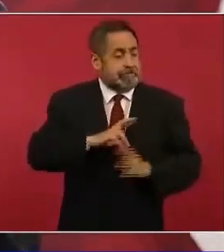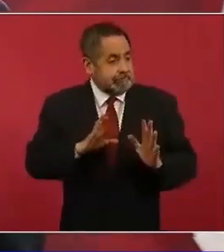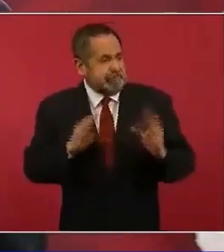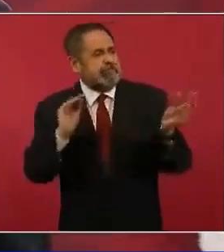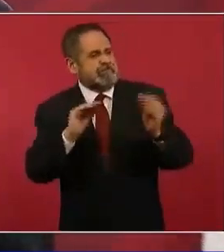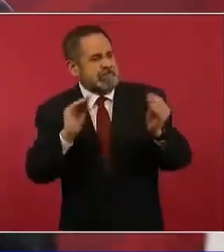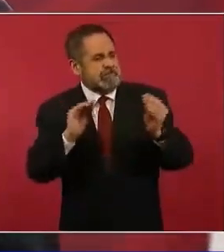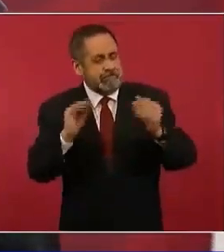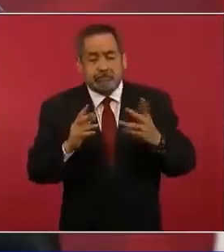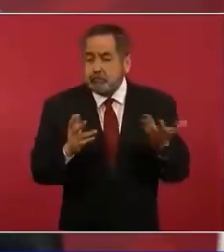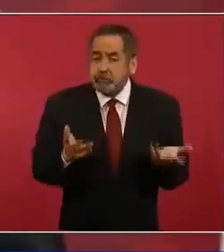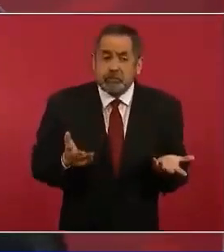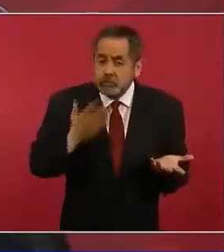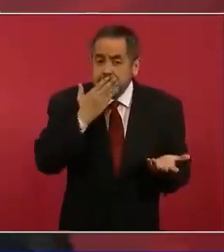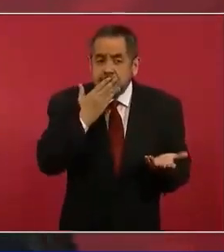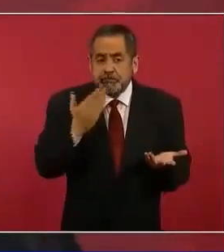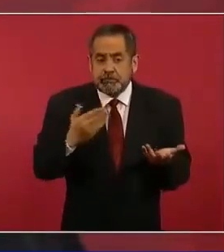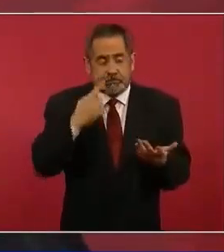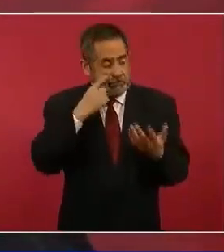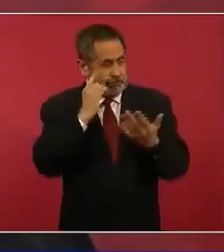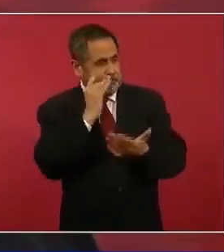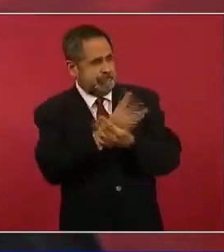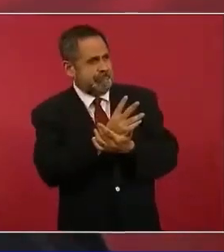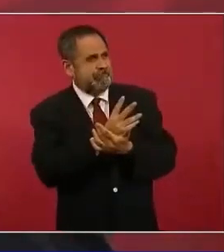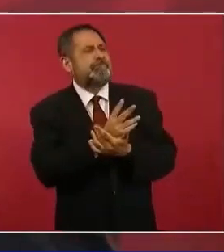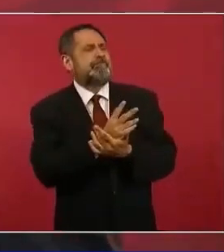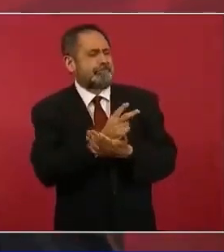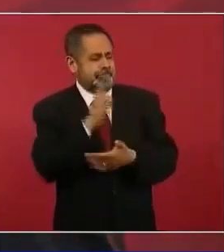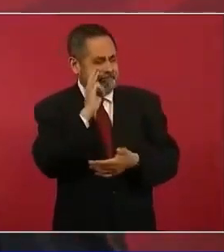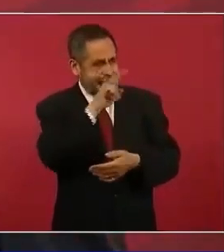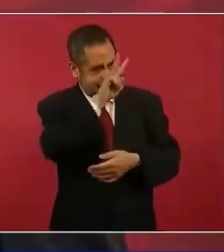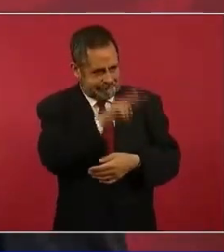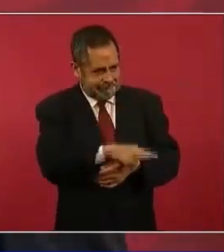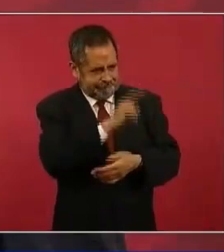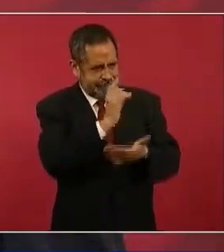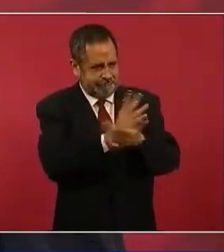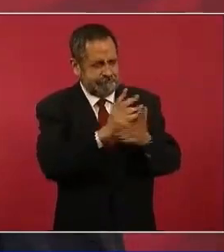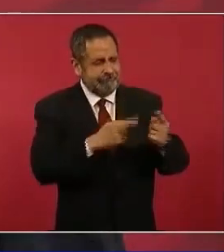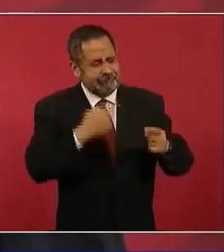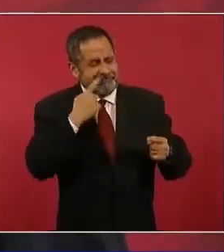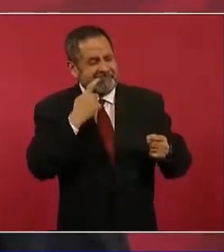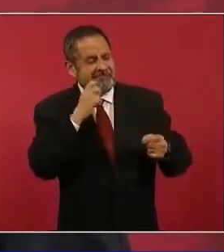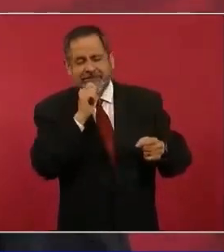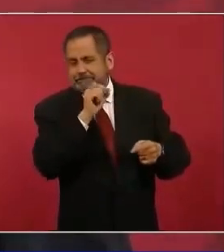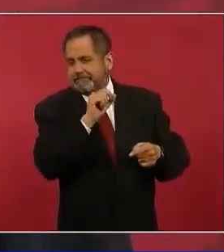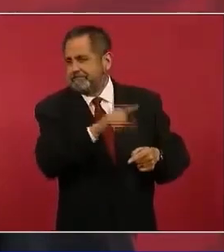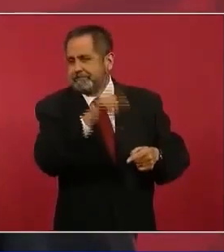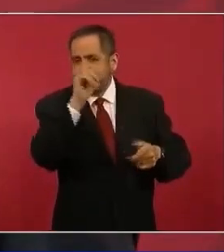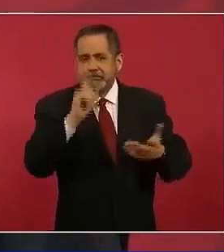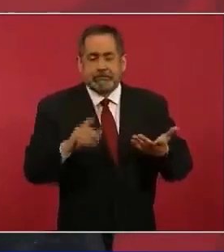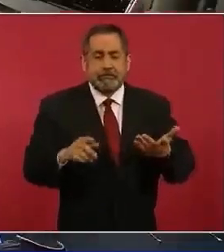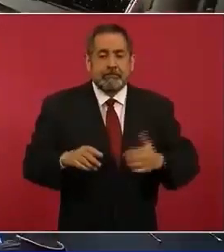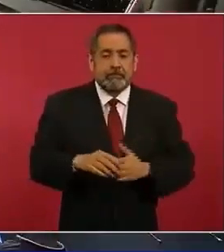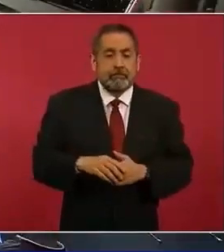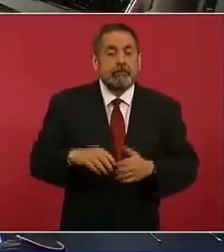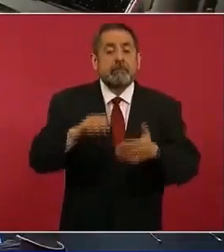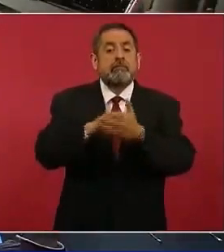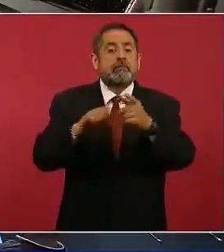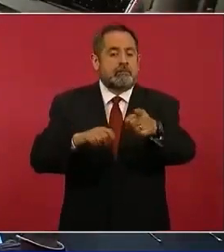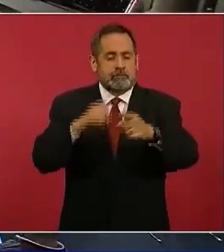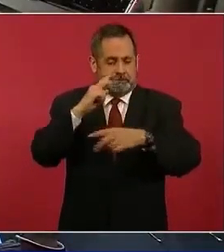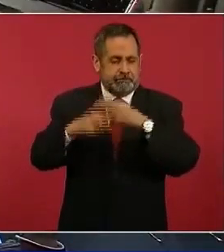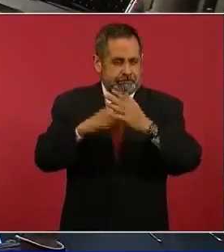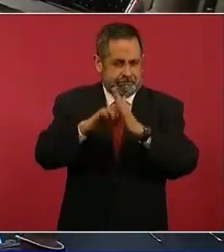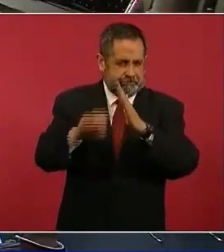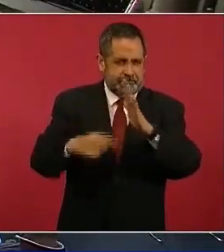pues se muestran como son, si muestran el cobre. Si por ejemplo, para